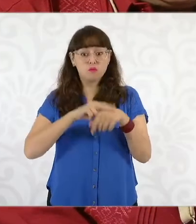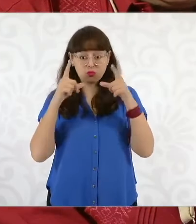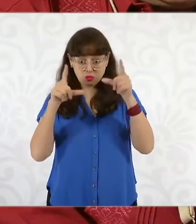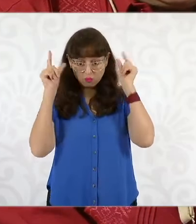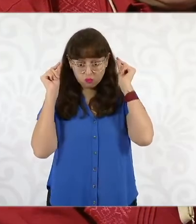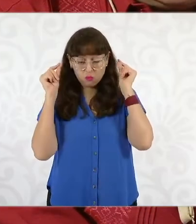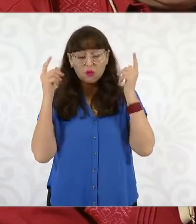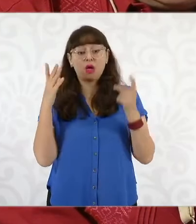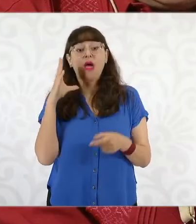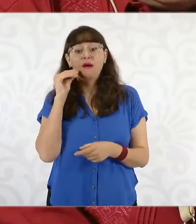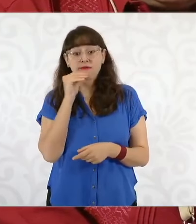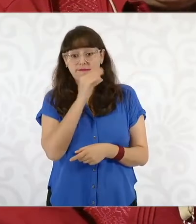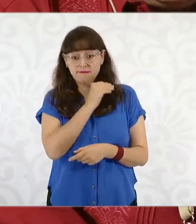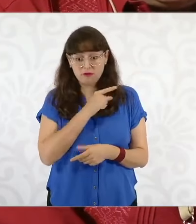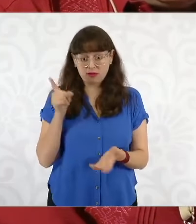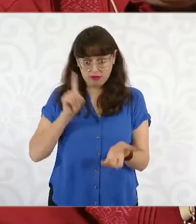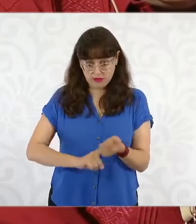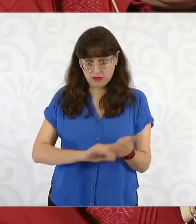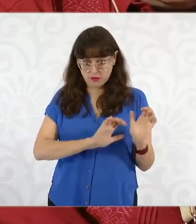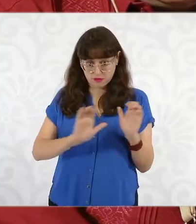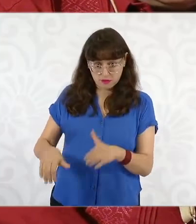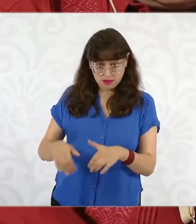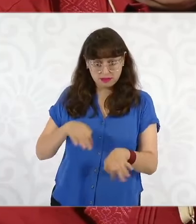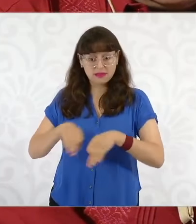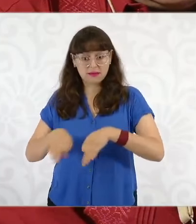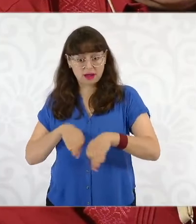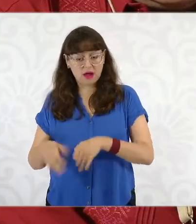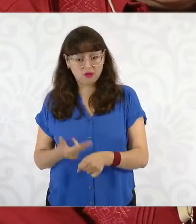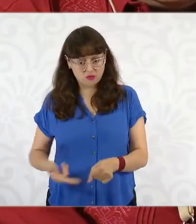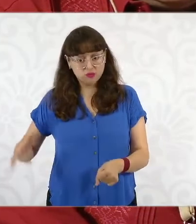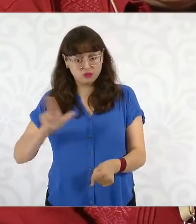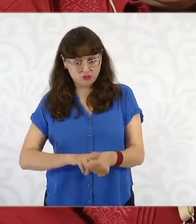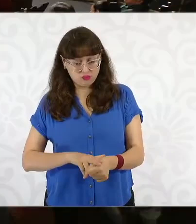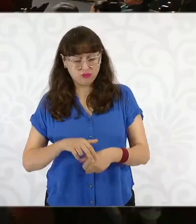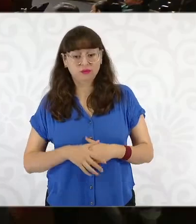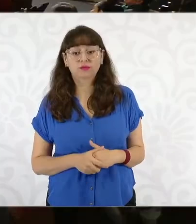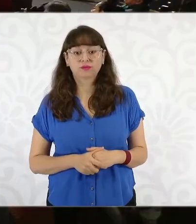enfermeras afro contratados en esta convocatoria que se va a emitir en próximos días.